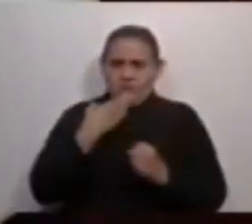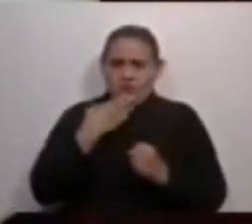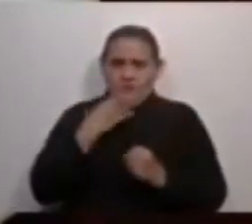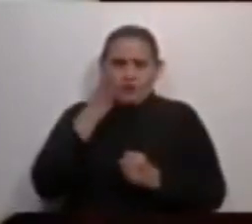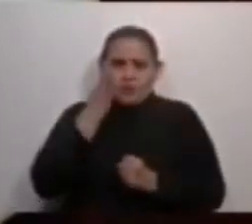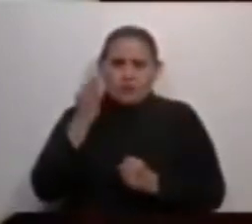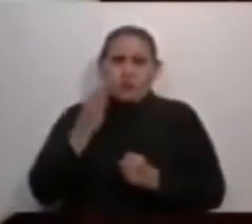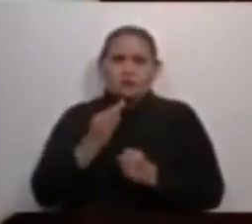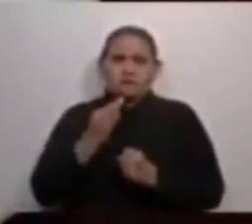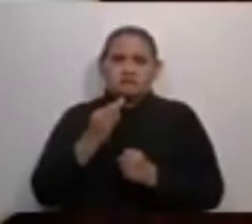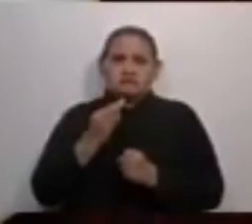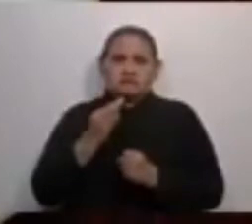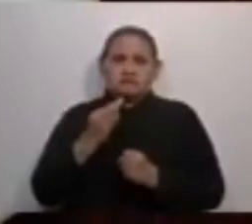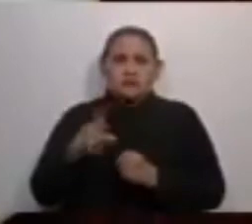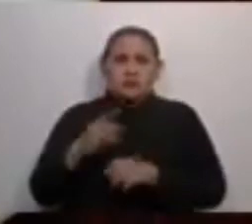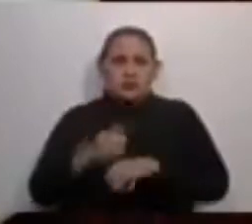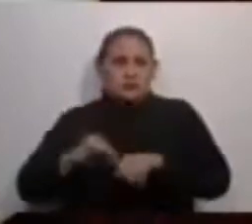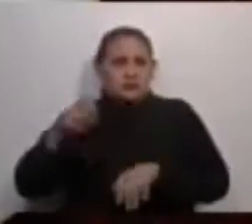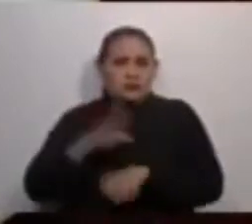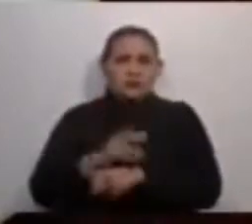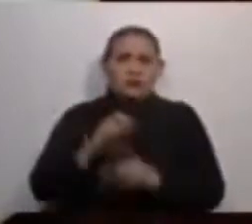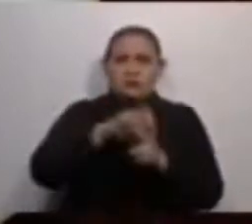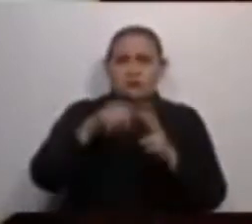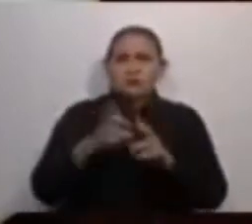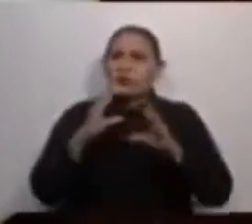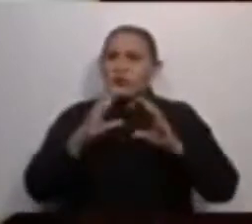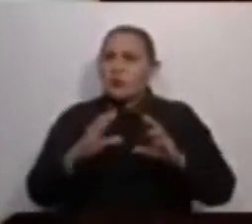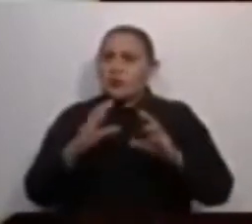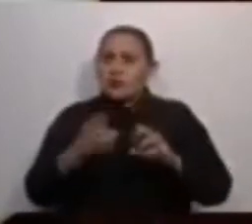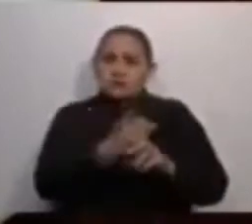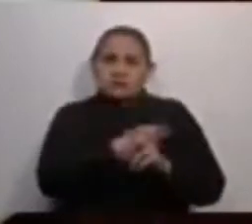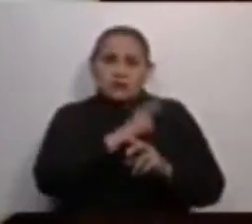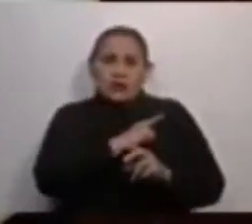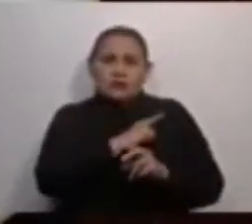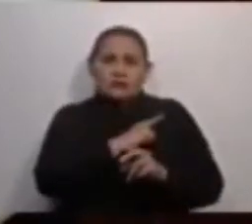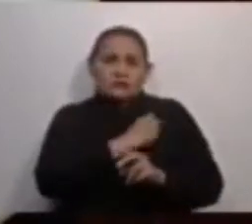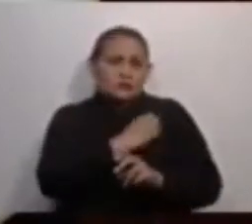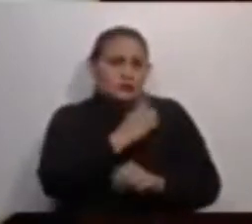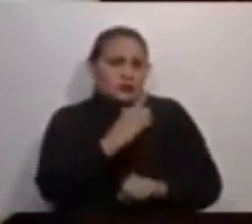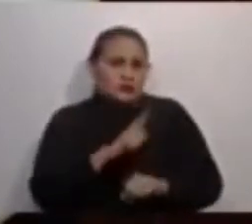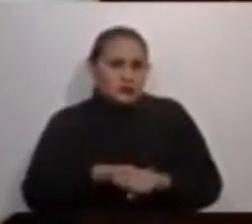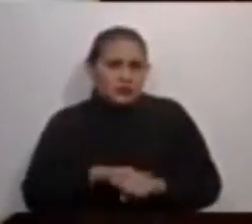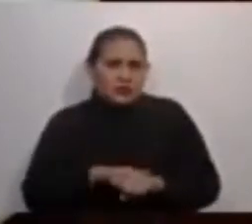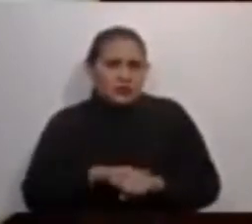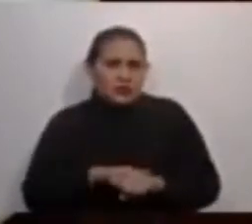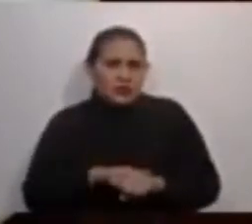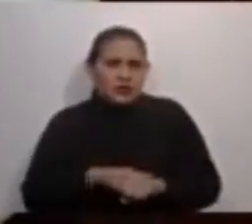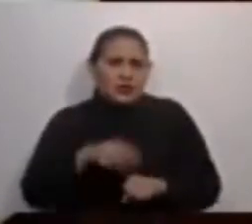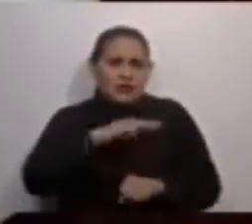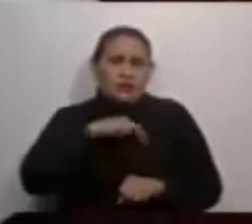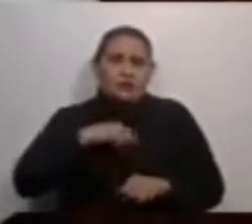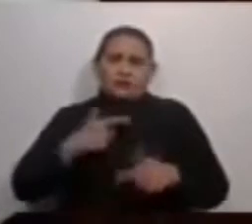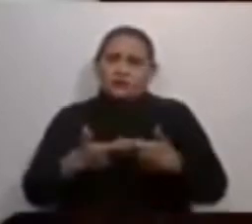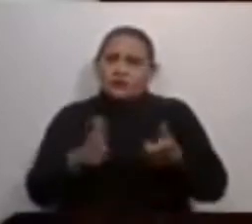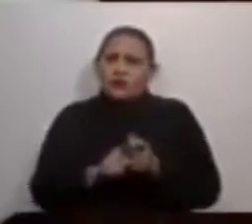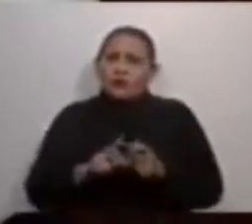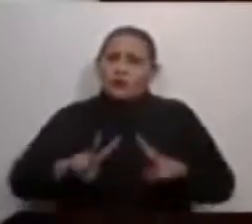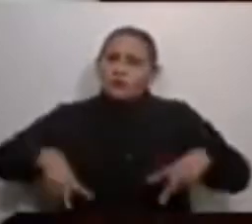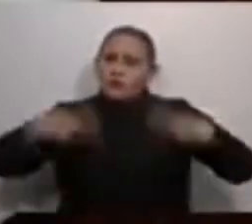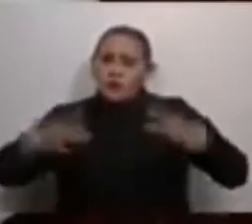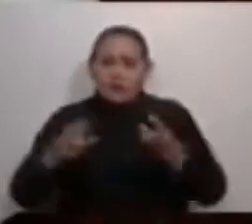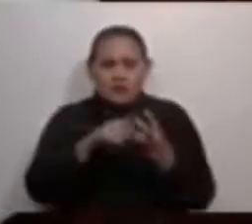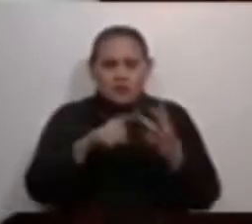prioridades individuales. Número 2, cuidar nuestra salud y en especial a nuestros grupos vulnerables. Número